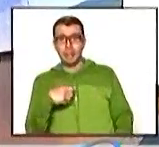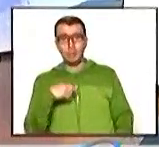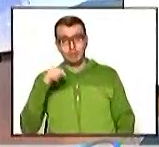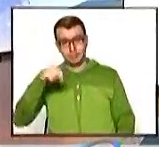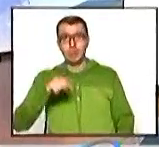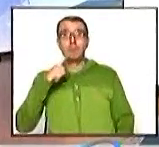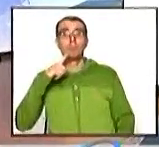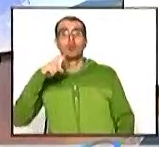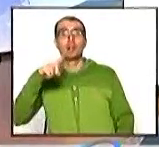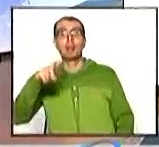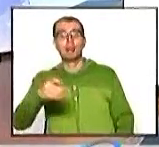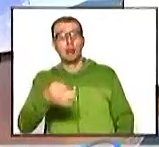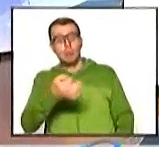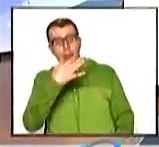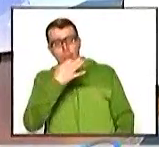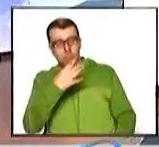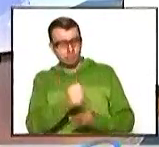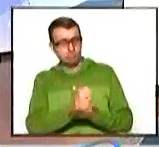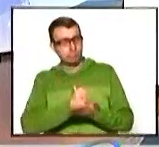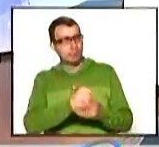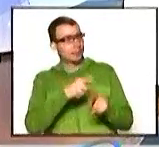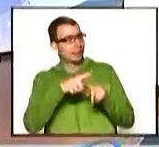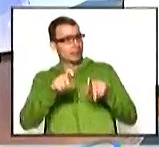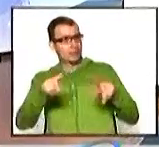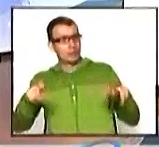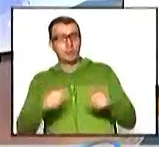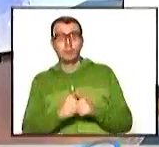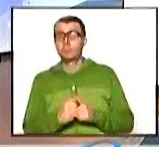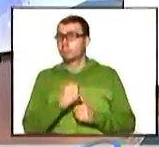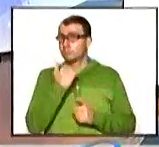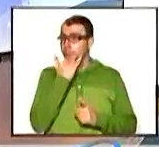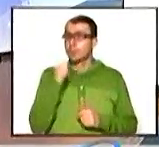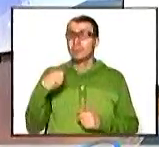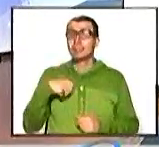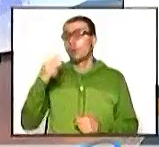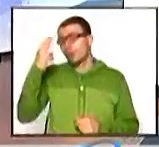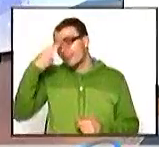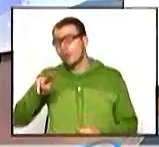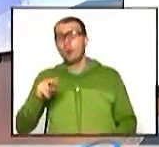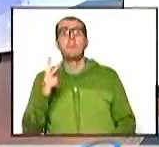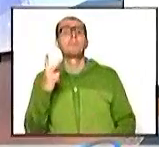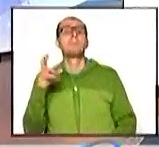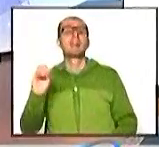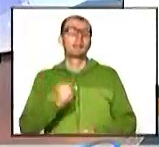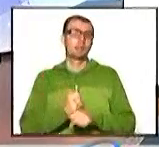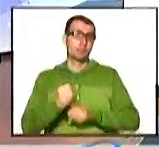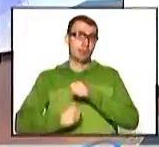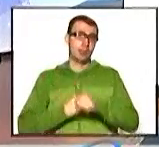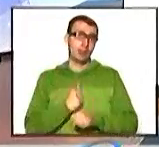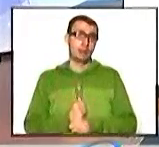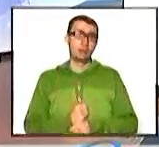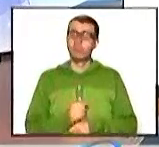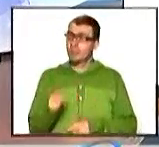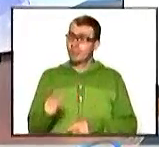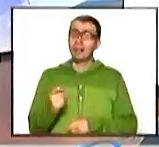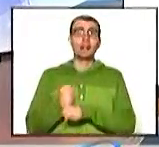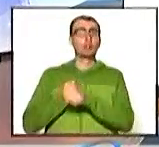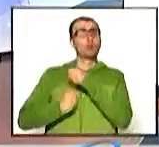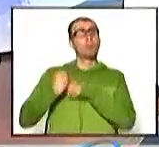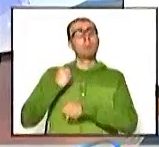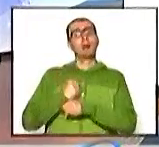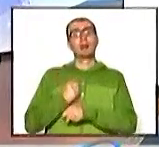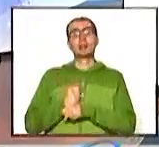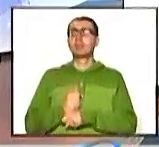acá en Bucaramanga. Gracias. Doctor, es que imagínese que tengo un hijo de 20 años y resulta que desde el año pasado le salen